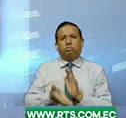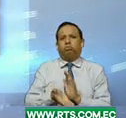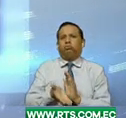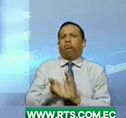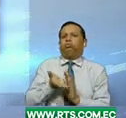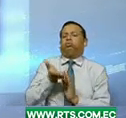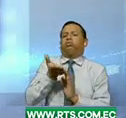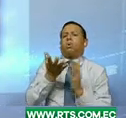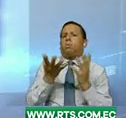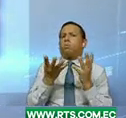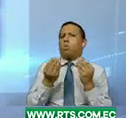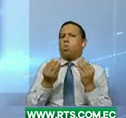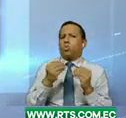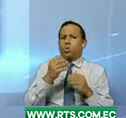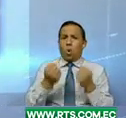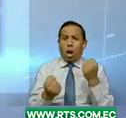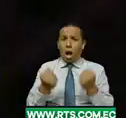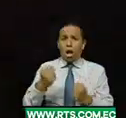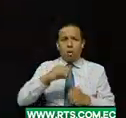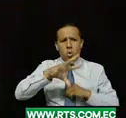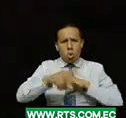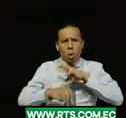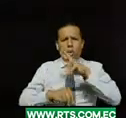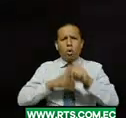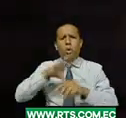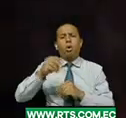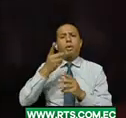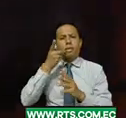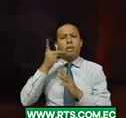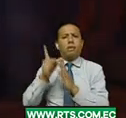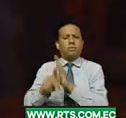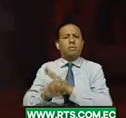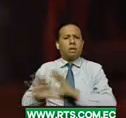el número de carros reportados como robados, informó Charlie Pisa.